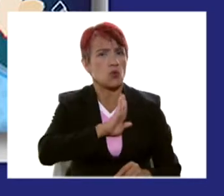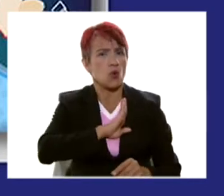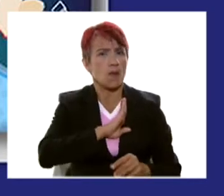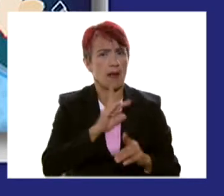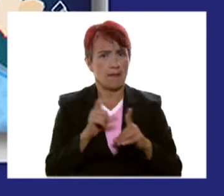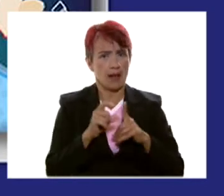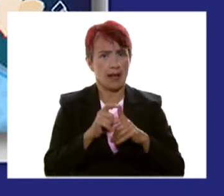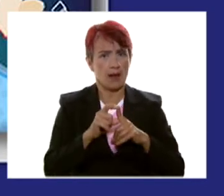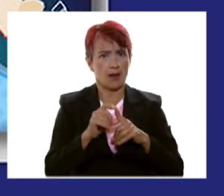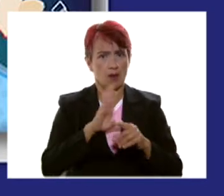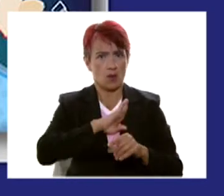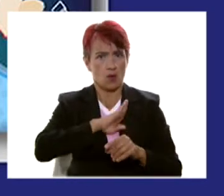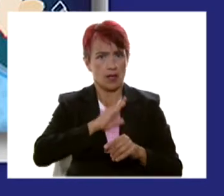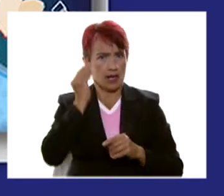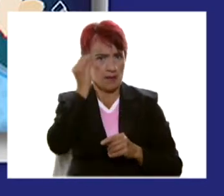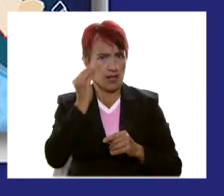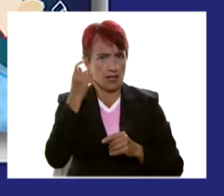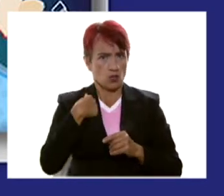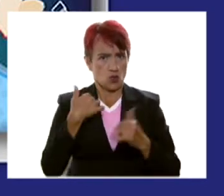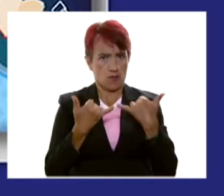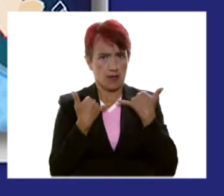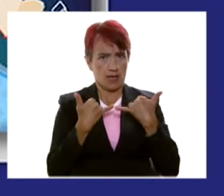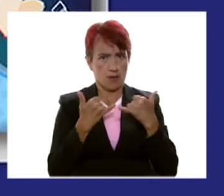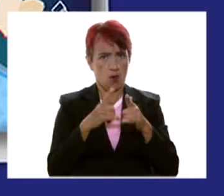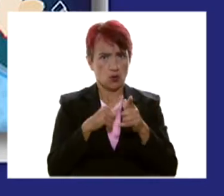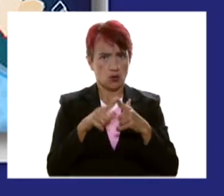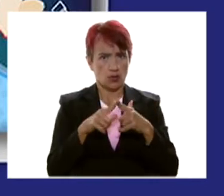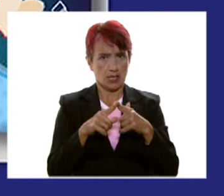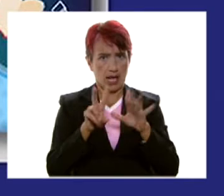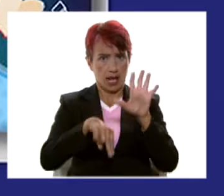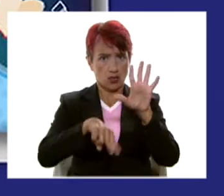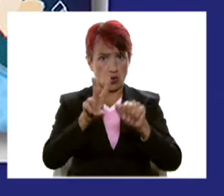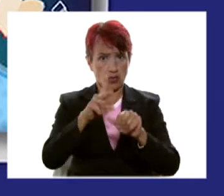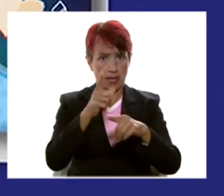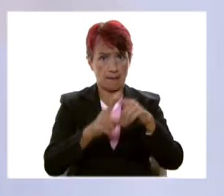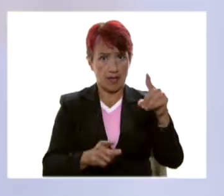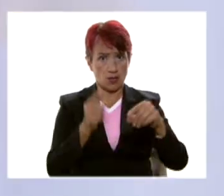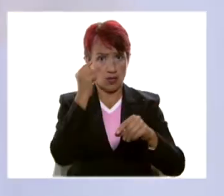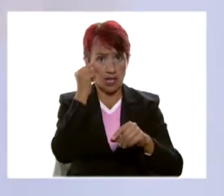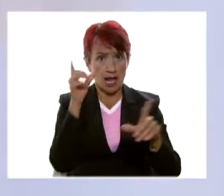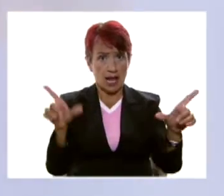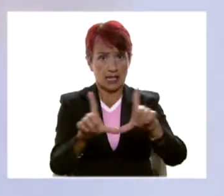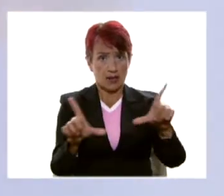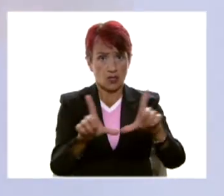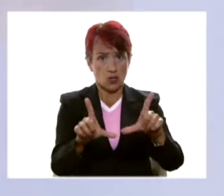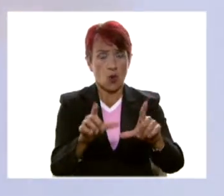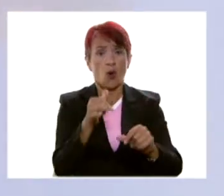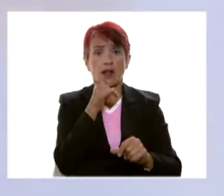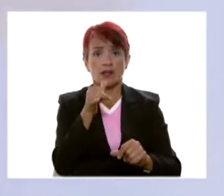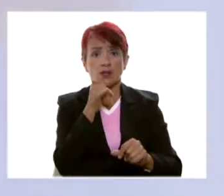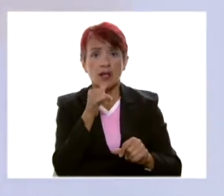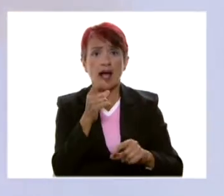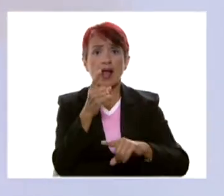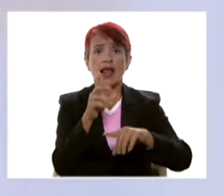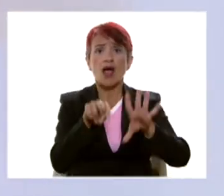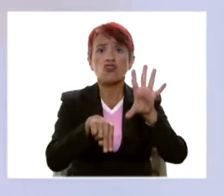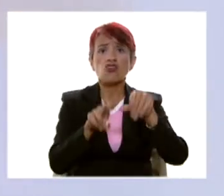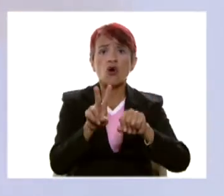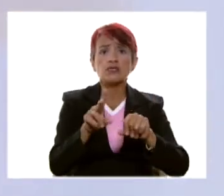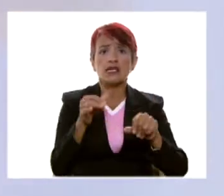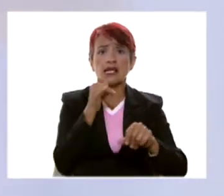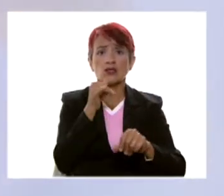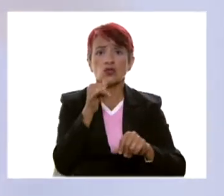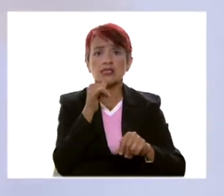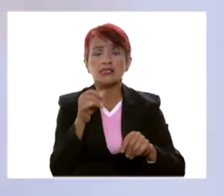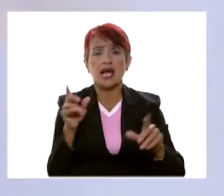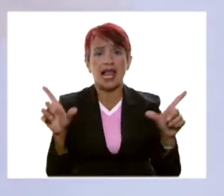la misma. Mayormente en Venezuela nosotros a partir de las 12 del mediodía el noticiero en cualquier de las televisoras venezolanas está